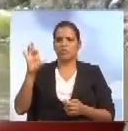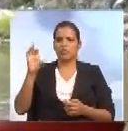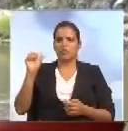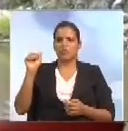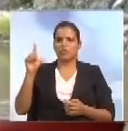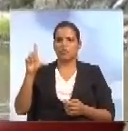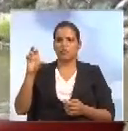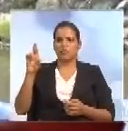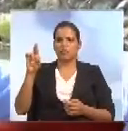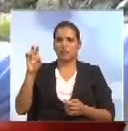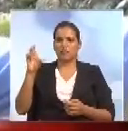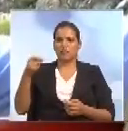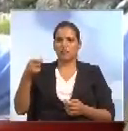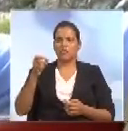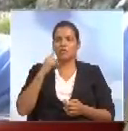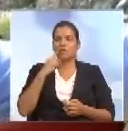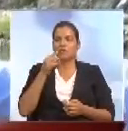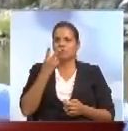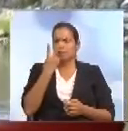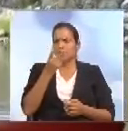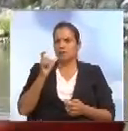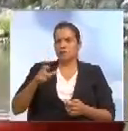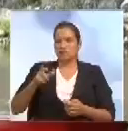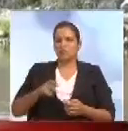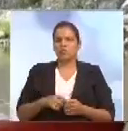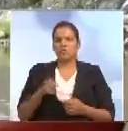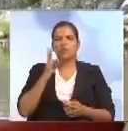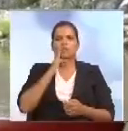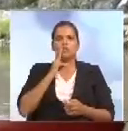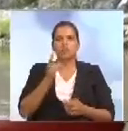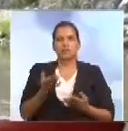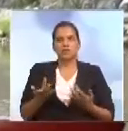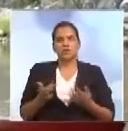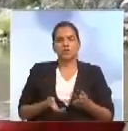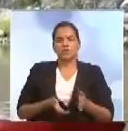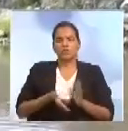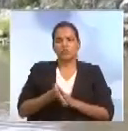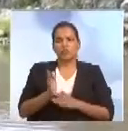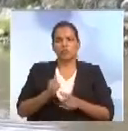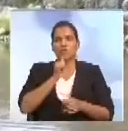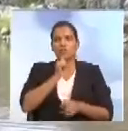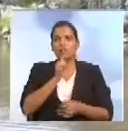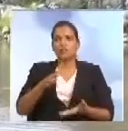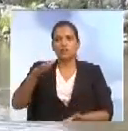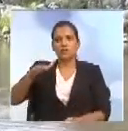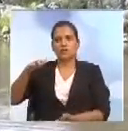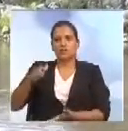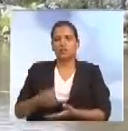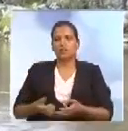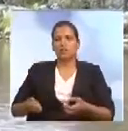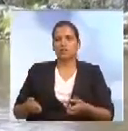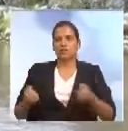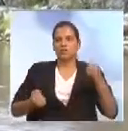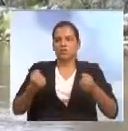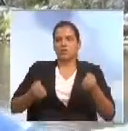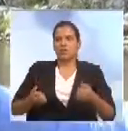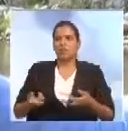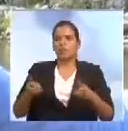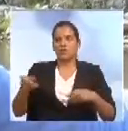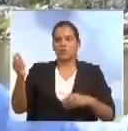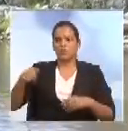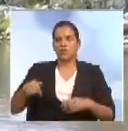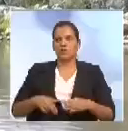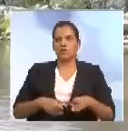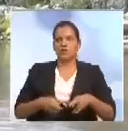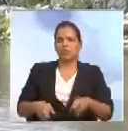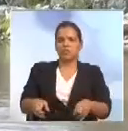por el acceso. Puede ver cuánta gente viene a visitarnos con la esperanza de llevar agua para sus hogares, los tanqueros, todo el mundo se dota de este